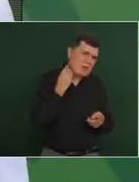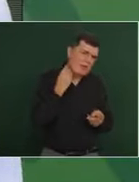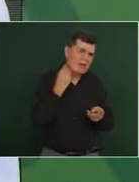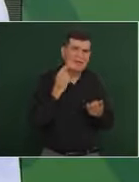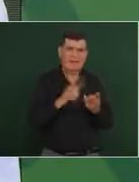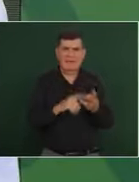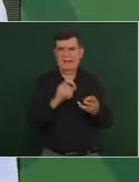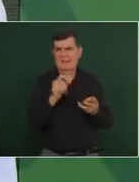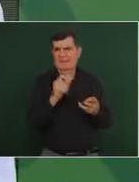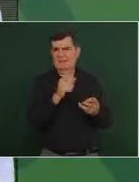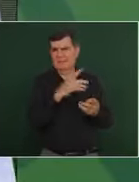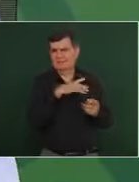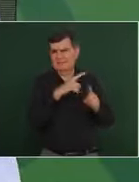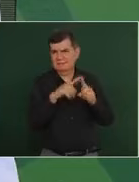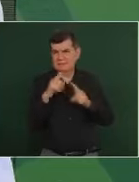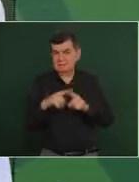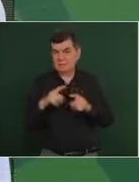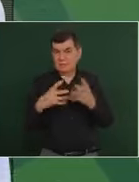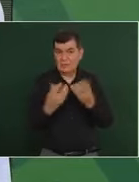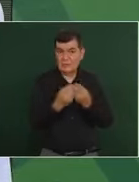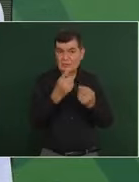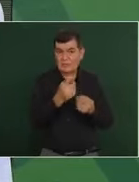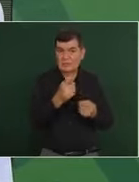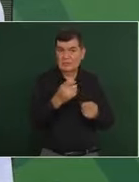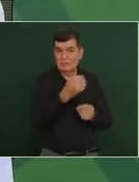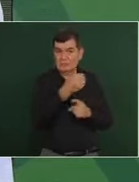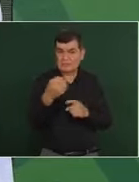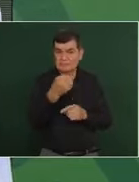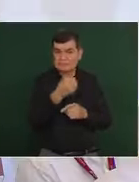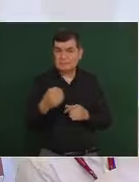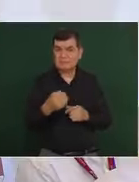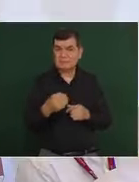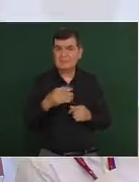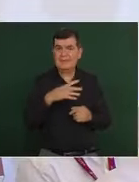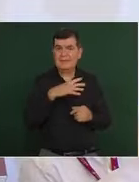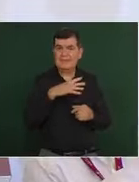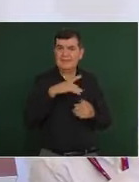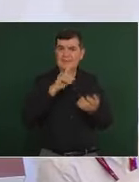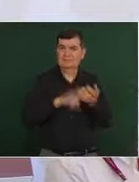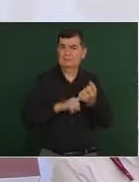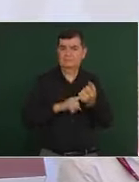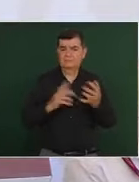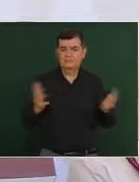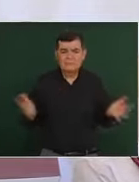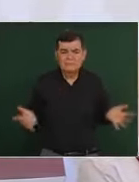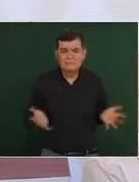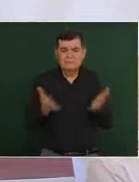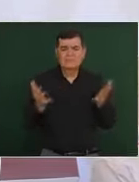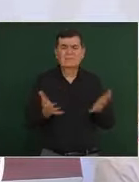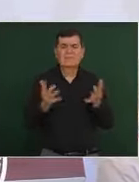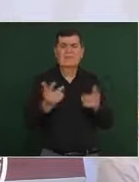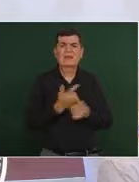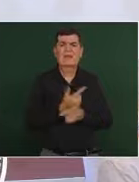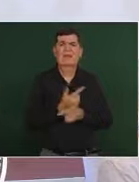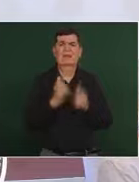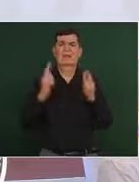padres con estas organizaciones promueven la libertad